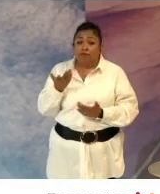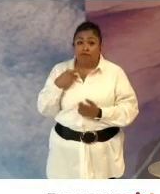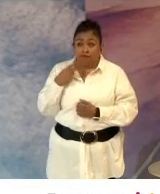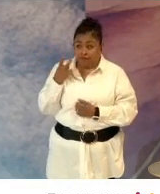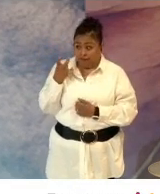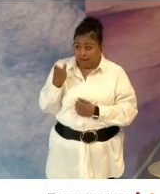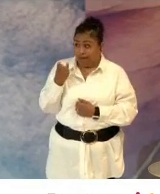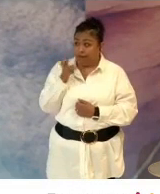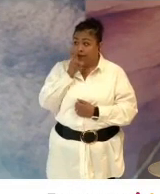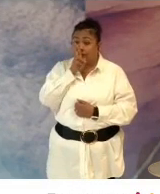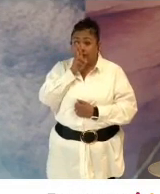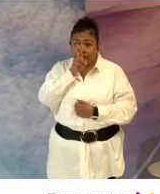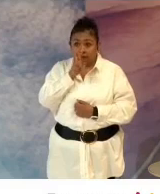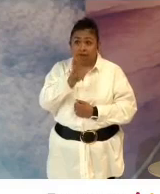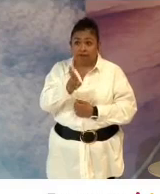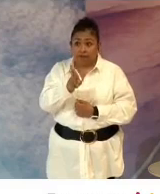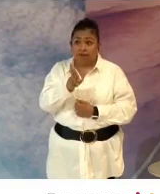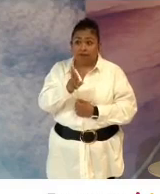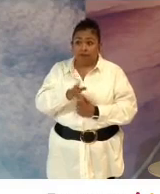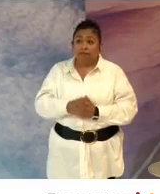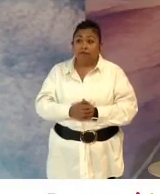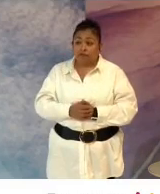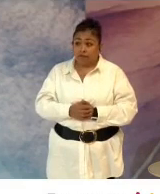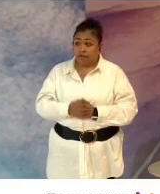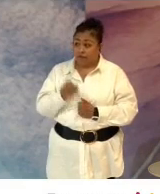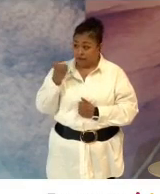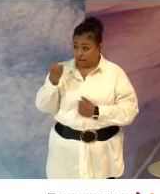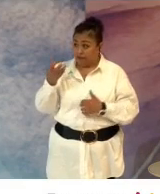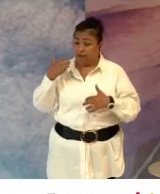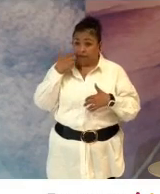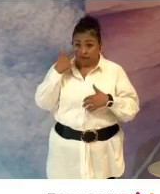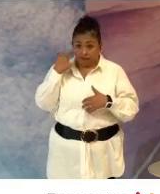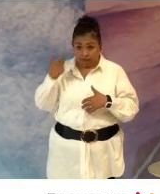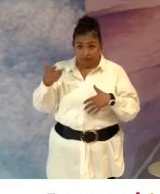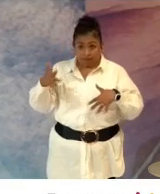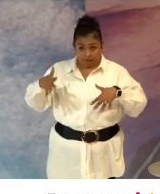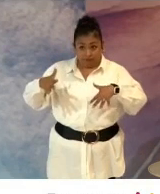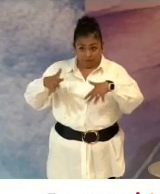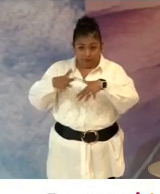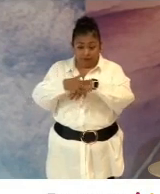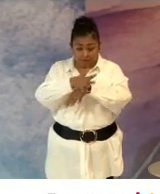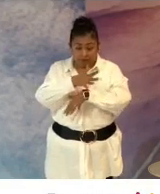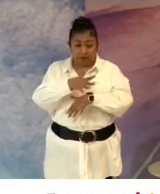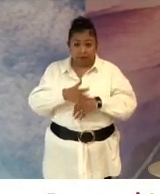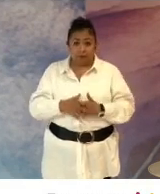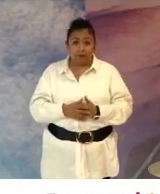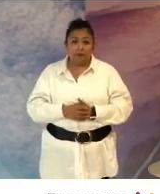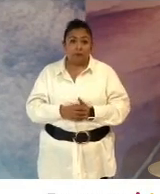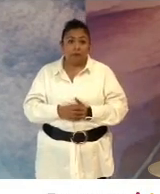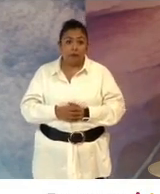estos resultados, este tipo de cambios que vemos aquí,